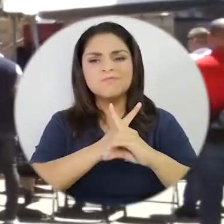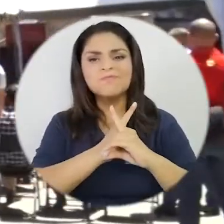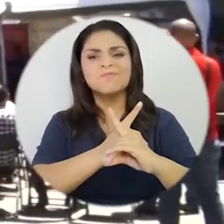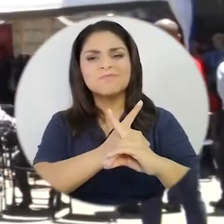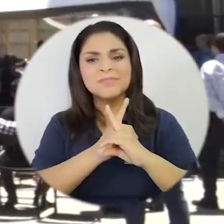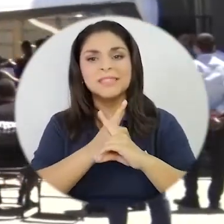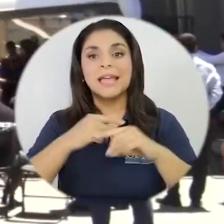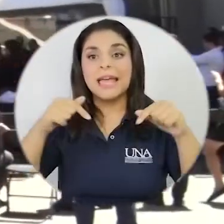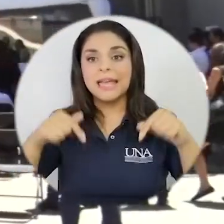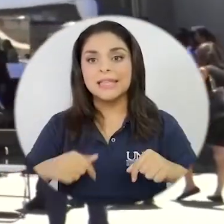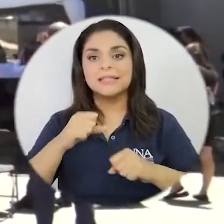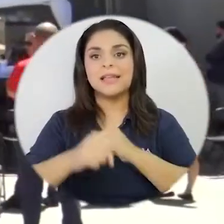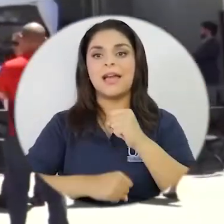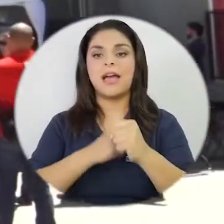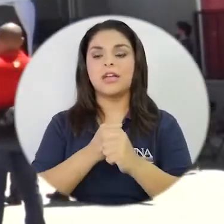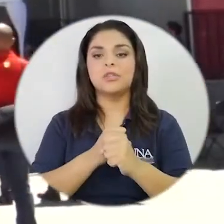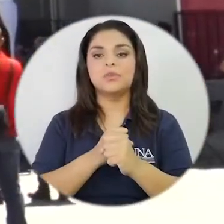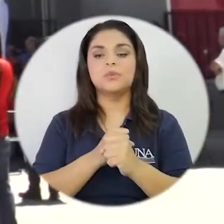año